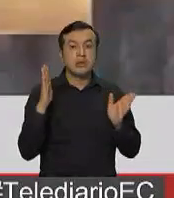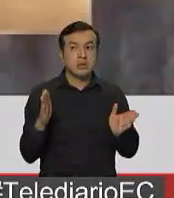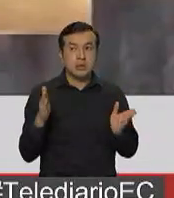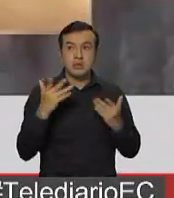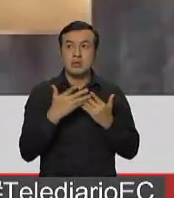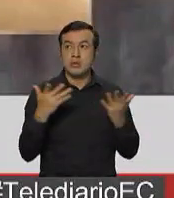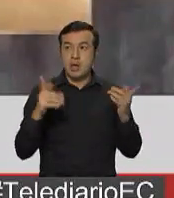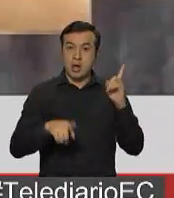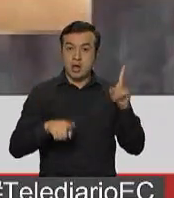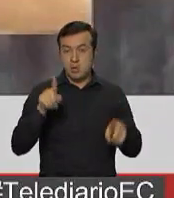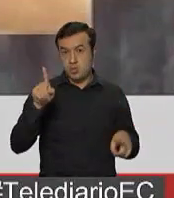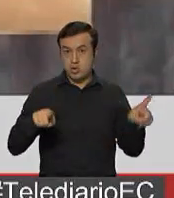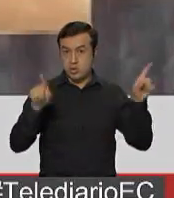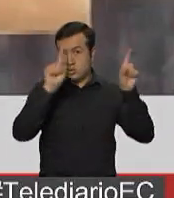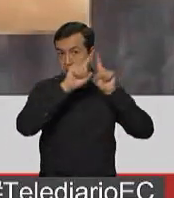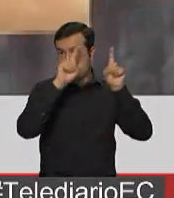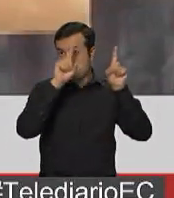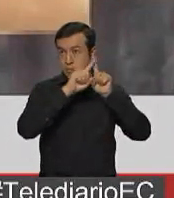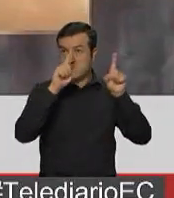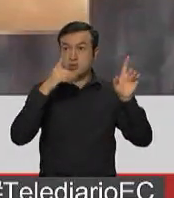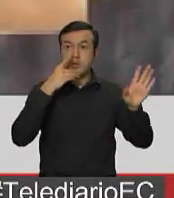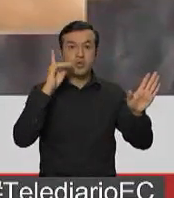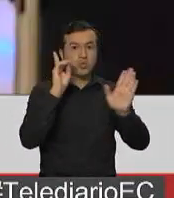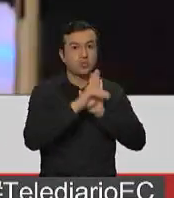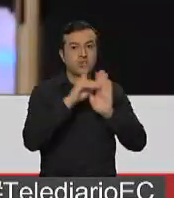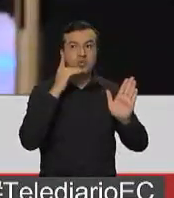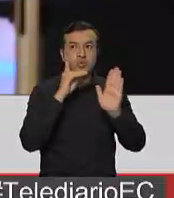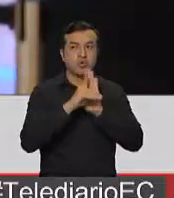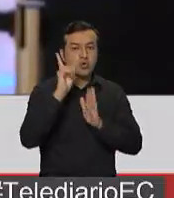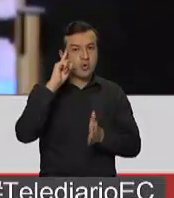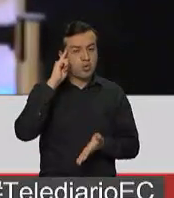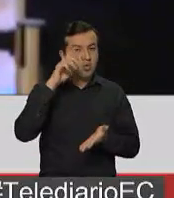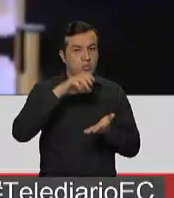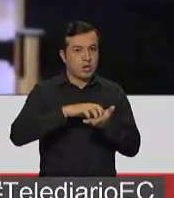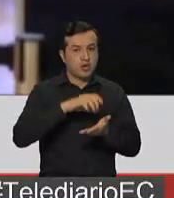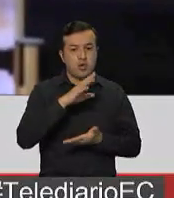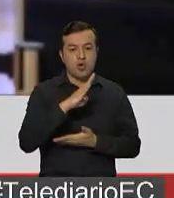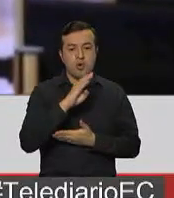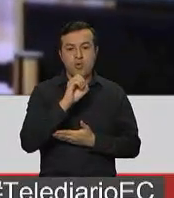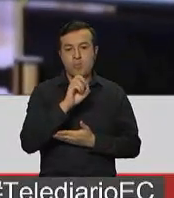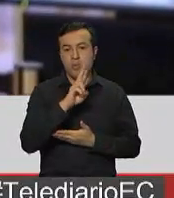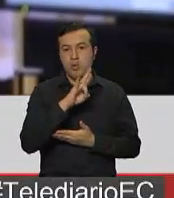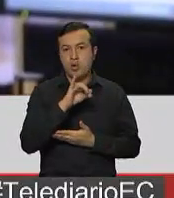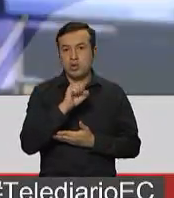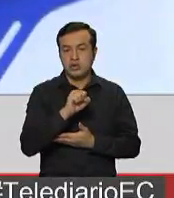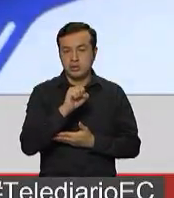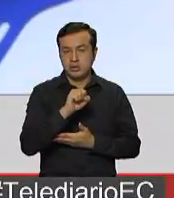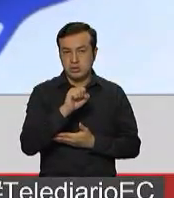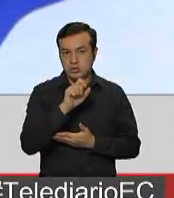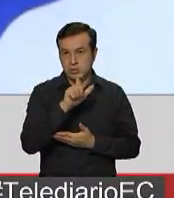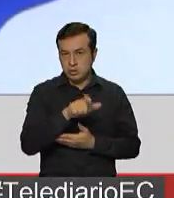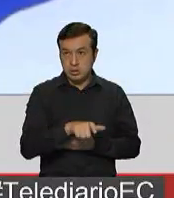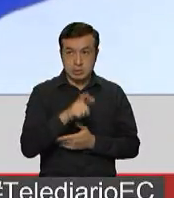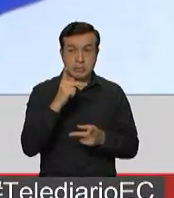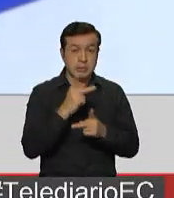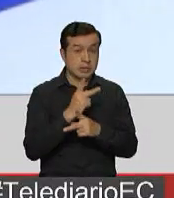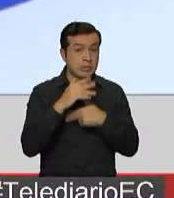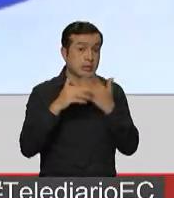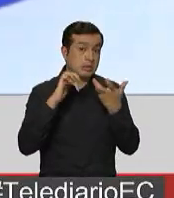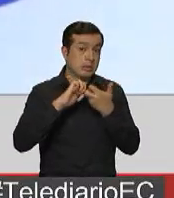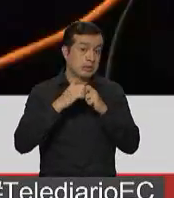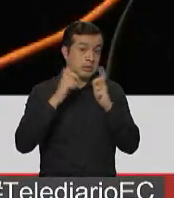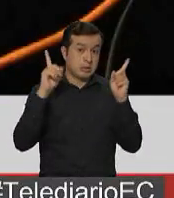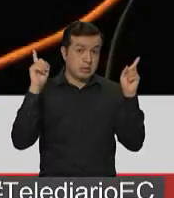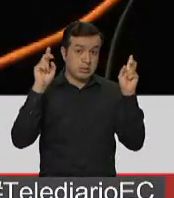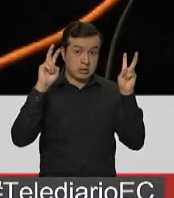ello, varias aerolíneas emprendieron medidas legales contra el gobierno de Boris Johnson, quien considera que el efecto será devastador sobre la